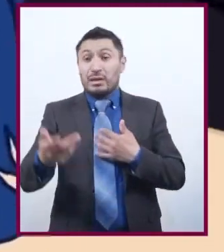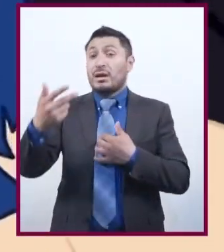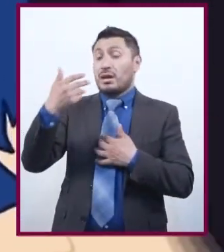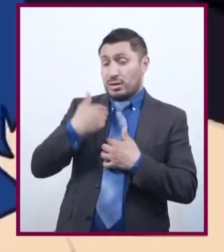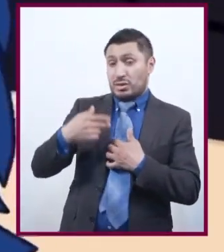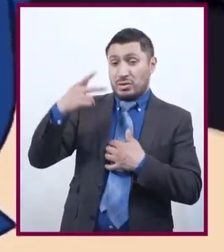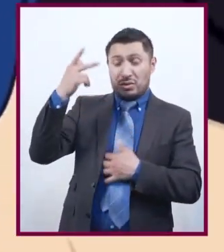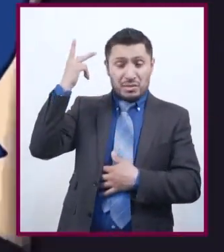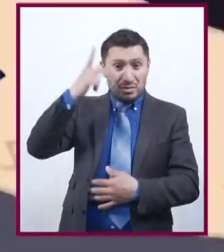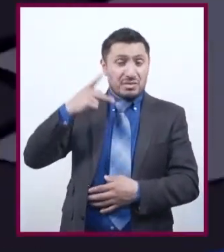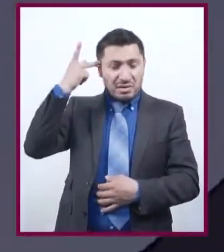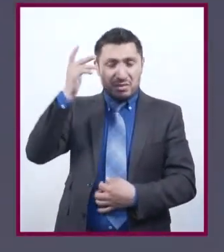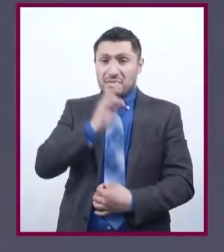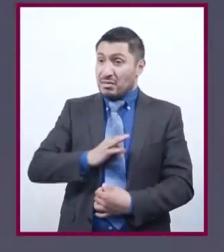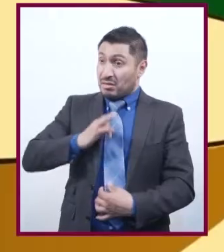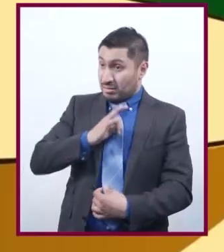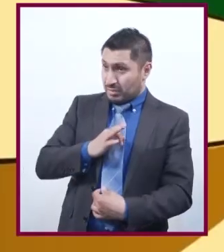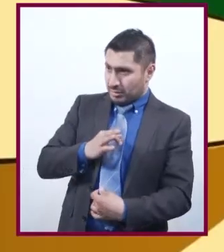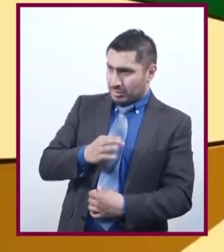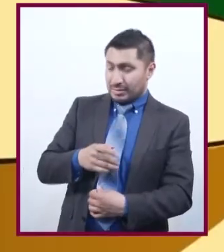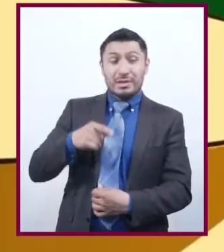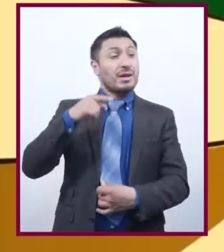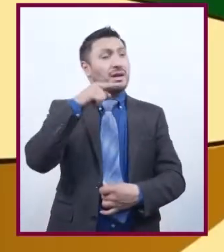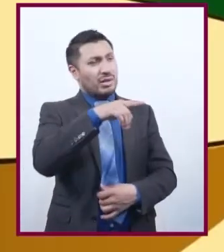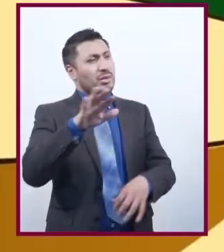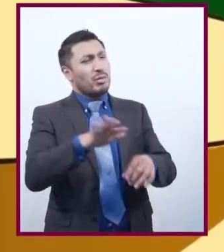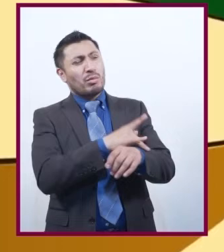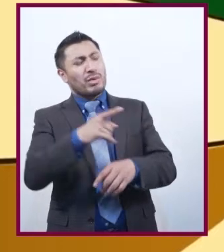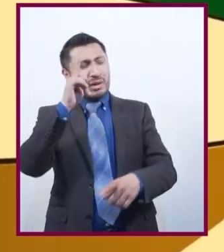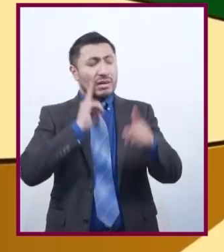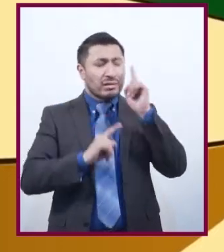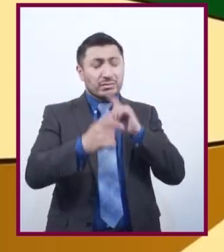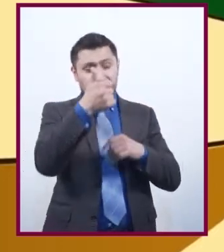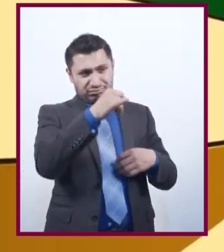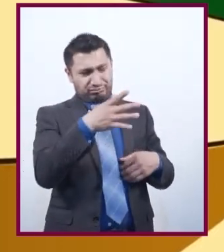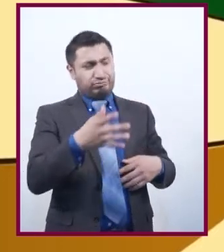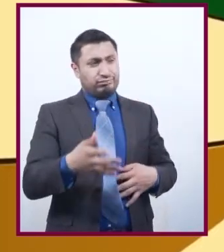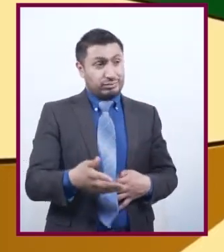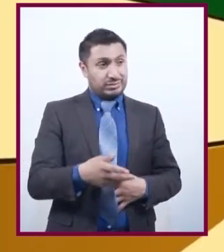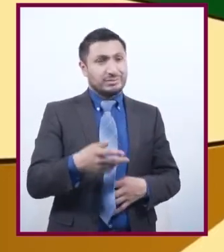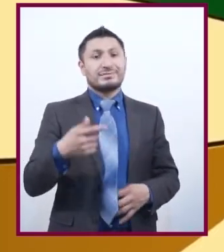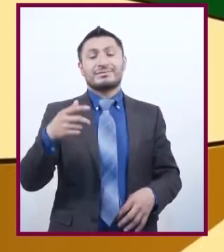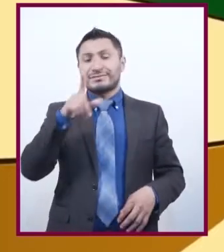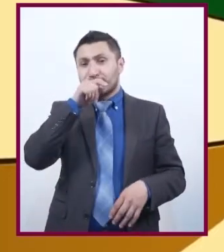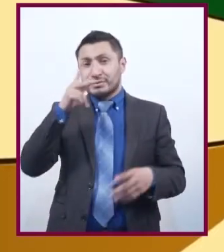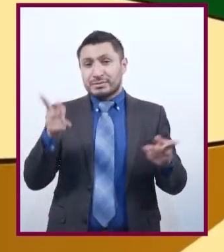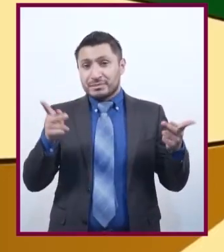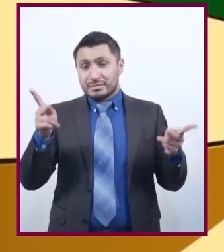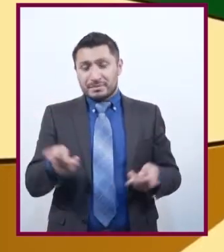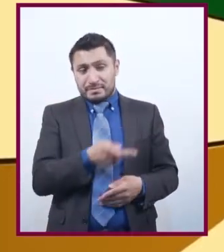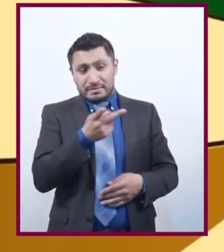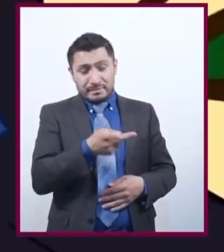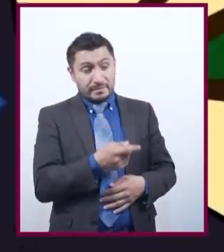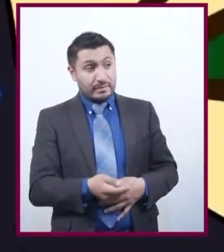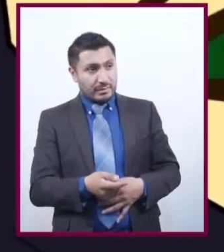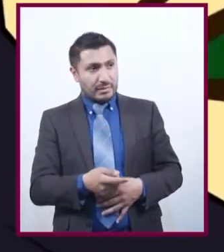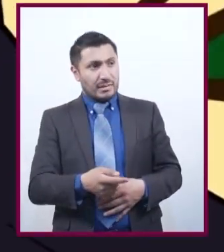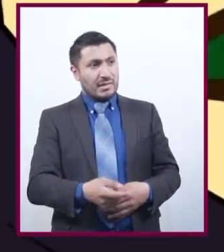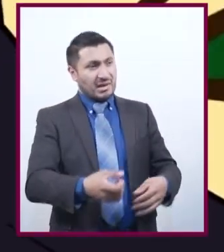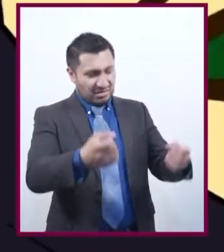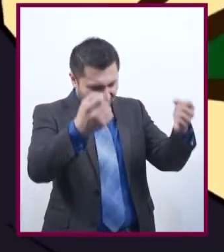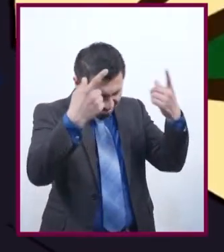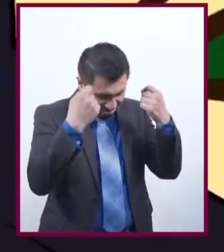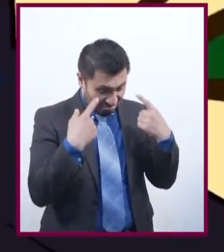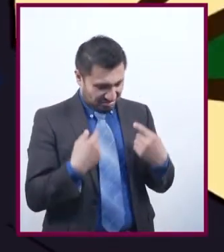sois dijo Soy el príncipe feliz Entonces por qué lloriqueaste de ese modo preguntó la golondrina